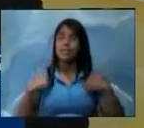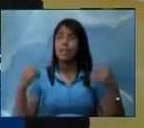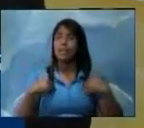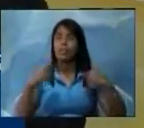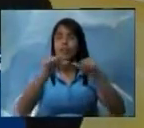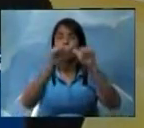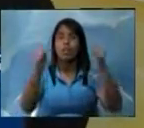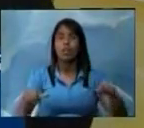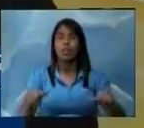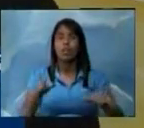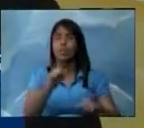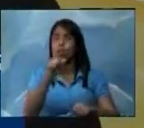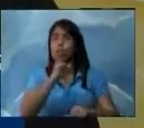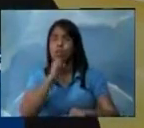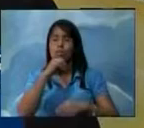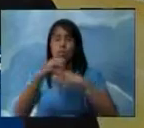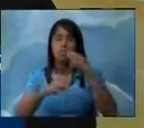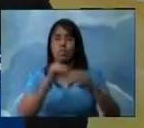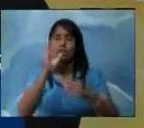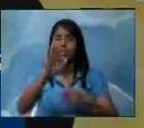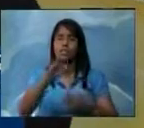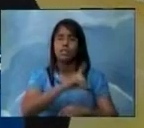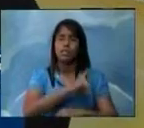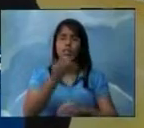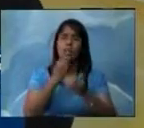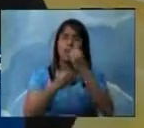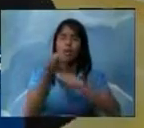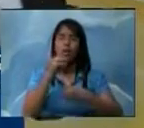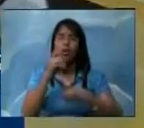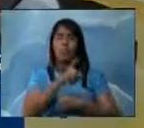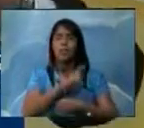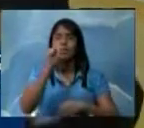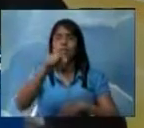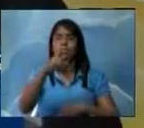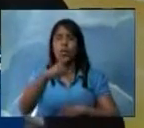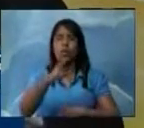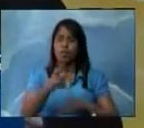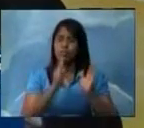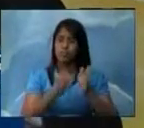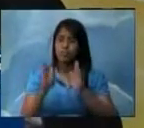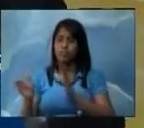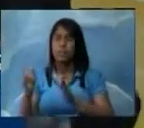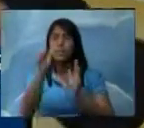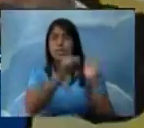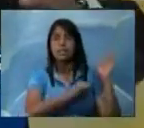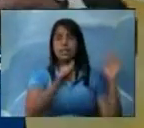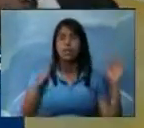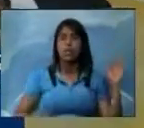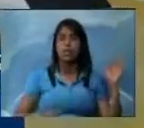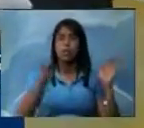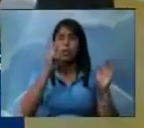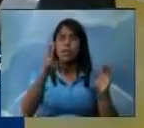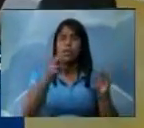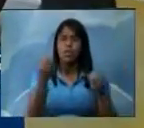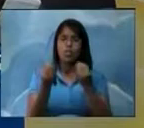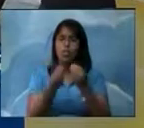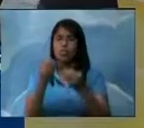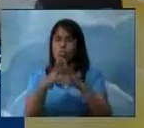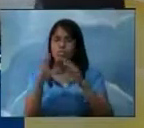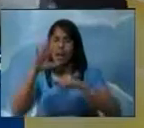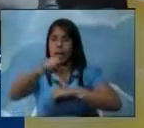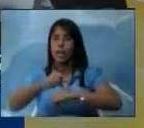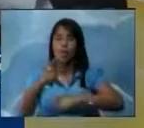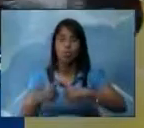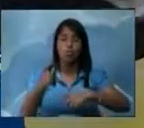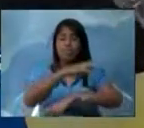los ídolos. No era el problema en sí de la comida y la bebida, sino la ordenanza del Señor. Veía cómo agarraba a aquellos